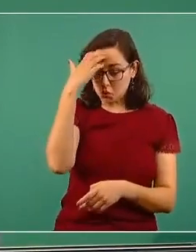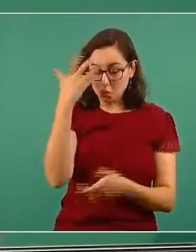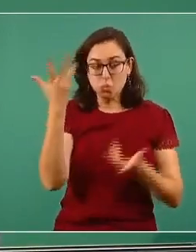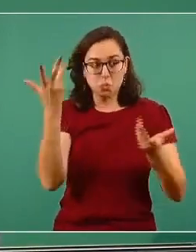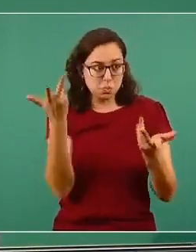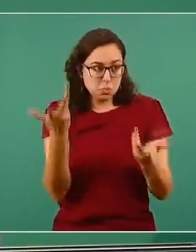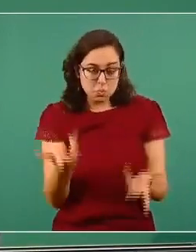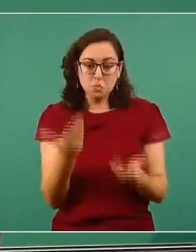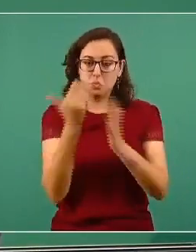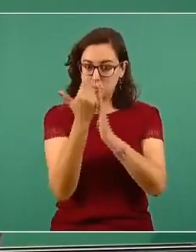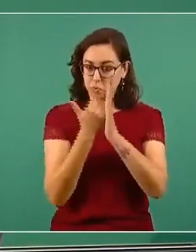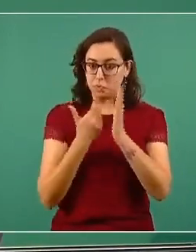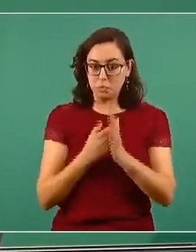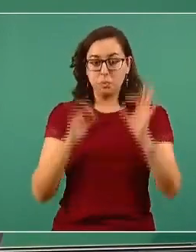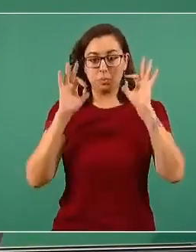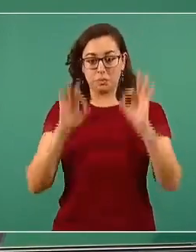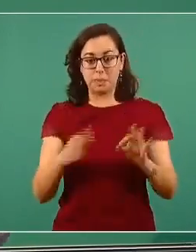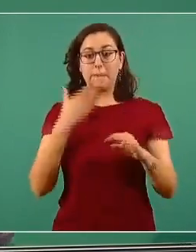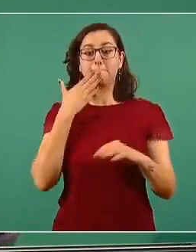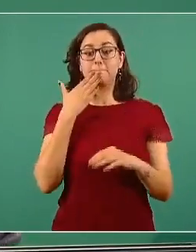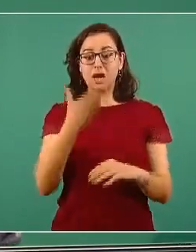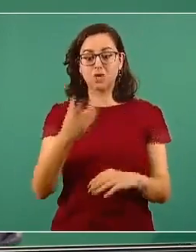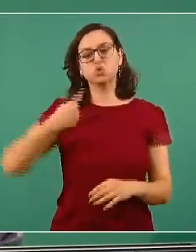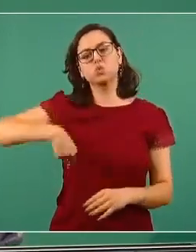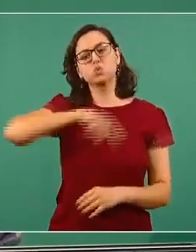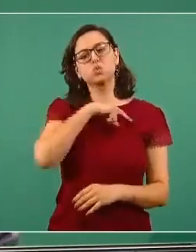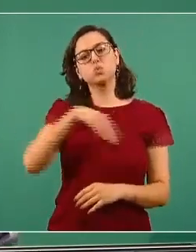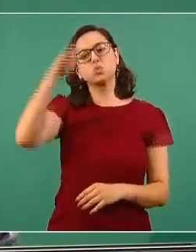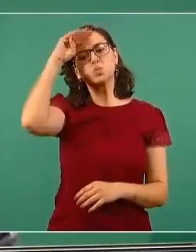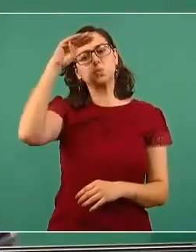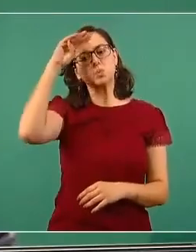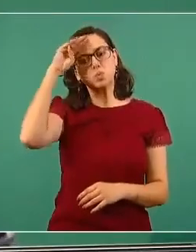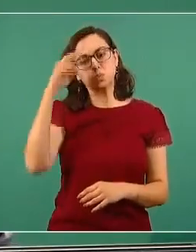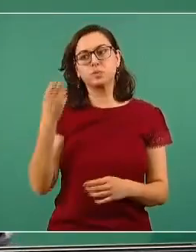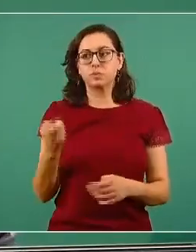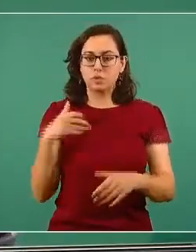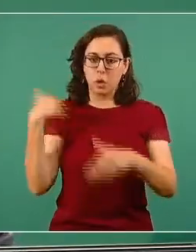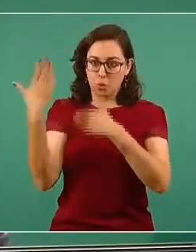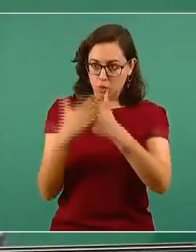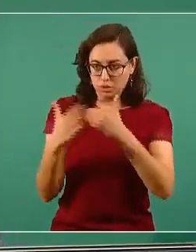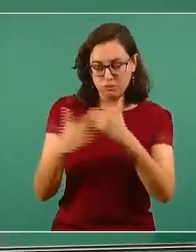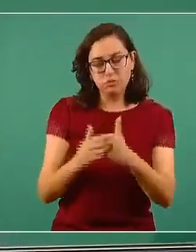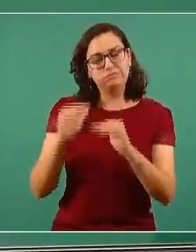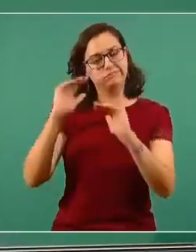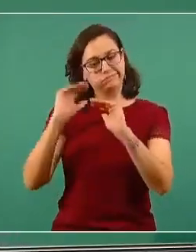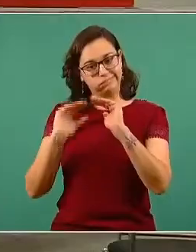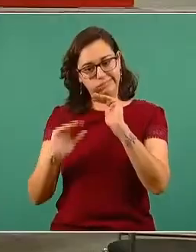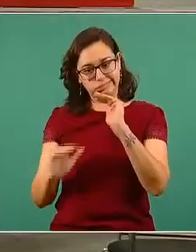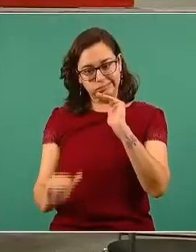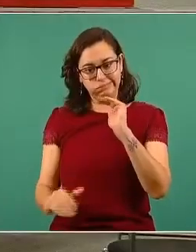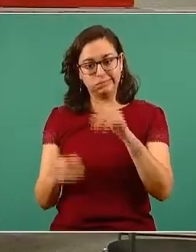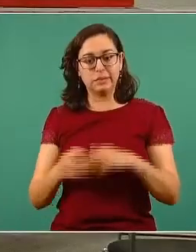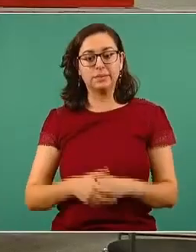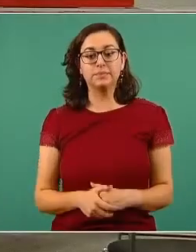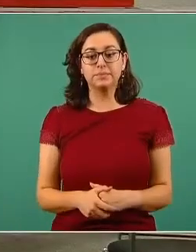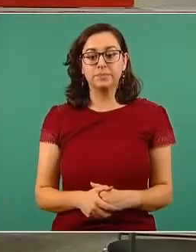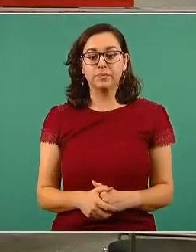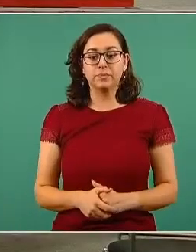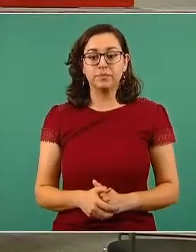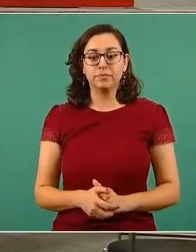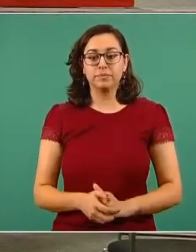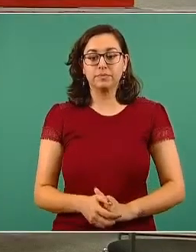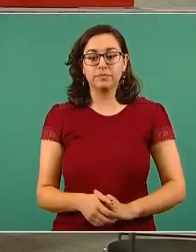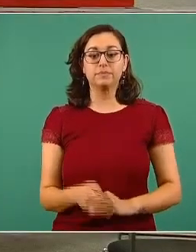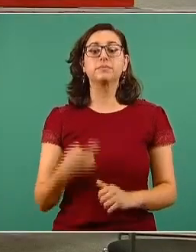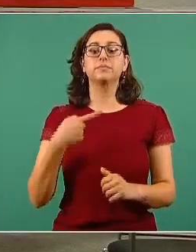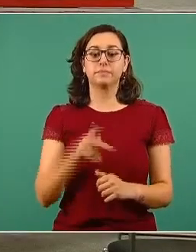muy sólidos. Entonces confiamos en que en un momento dado esta curva va a cambiar de trayectoria. Pero seguramente se